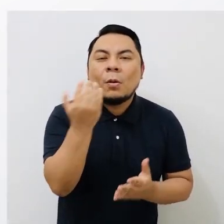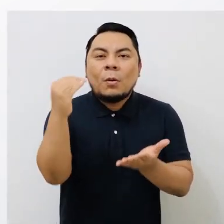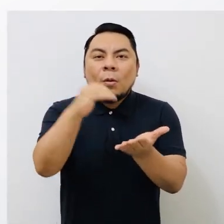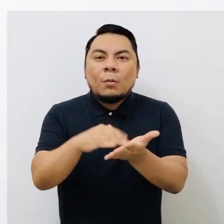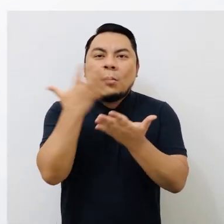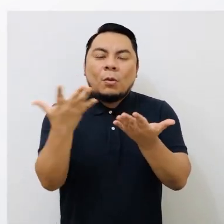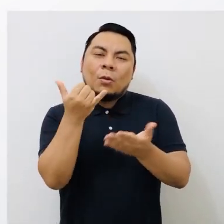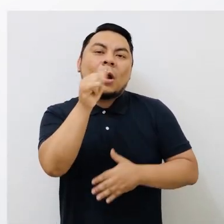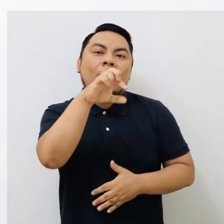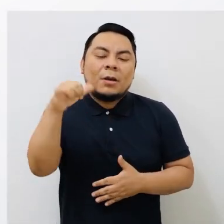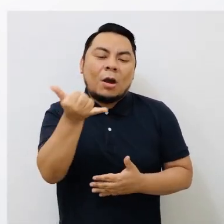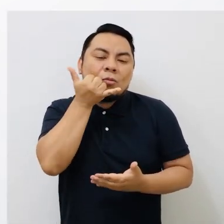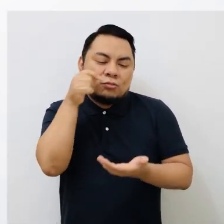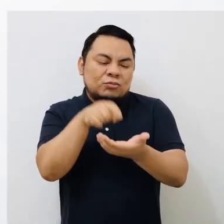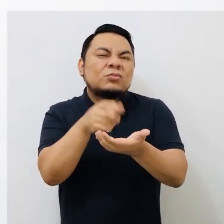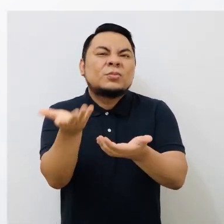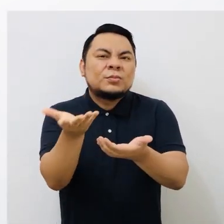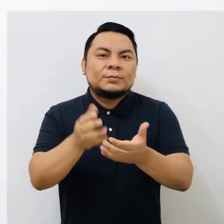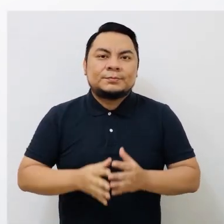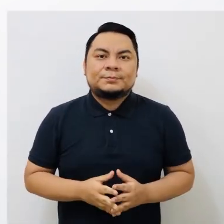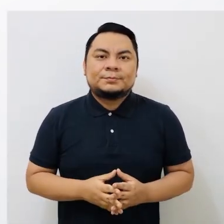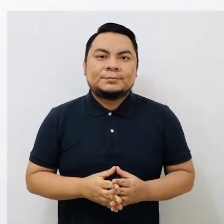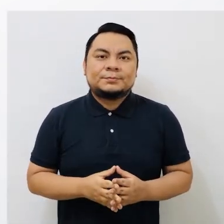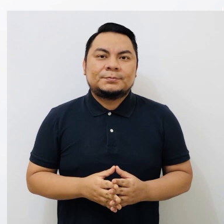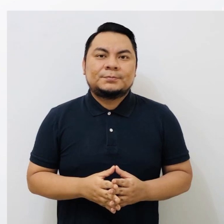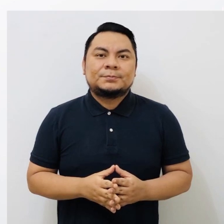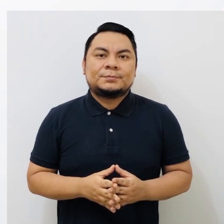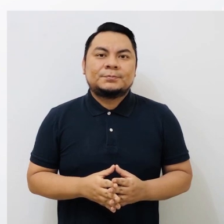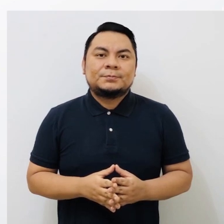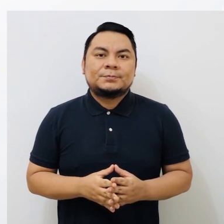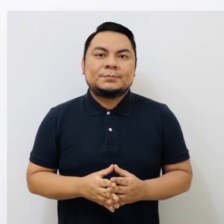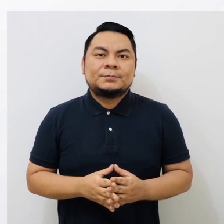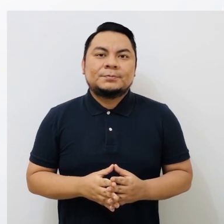Conoce más sobre nuestra aplicación MEFmóvil.